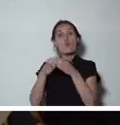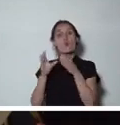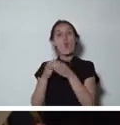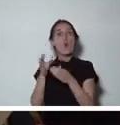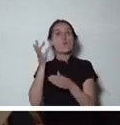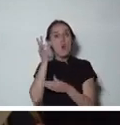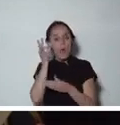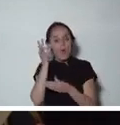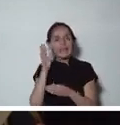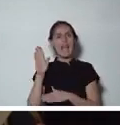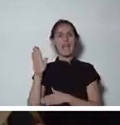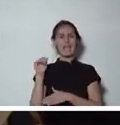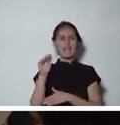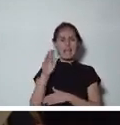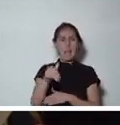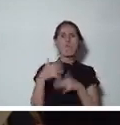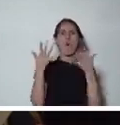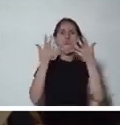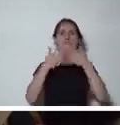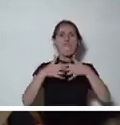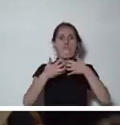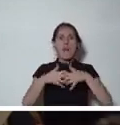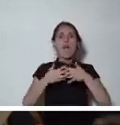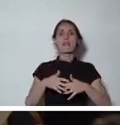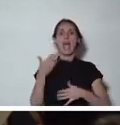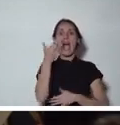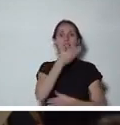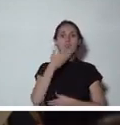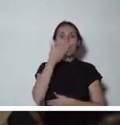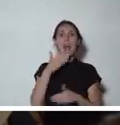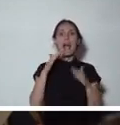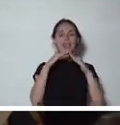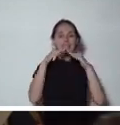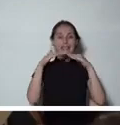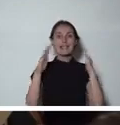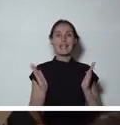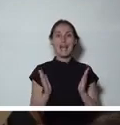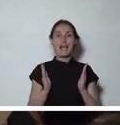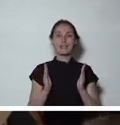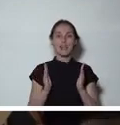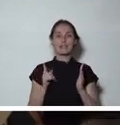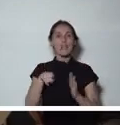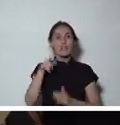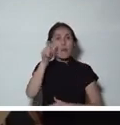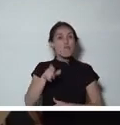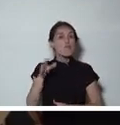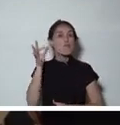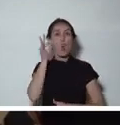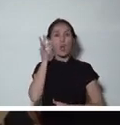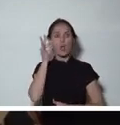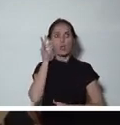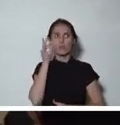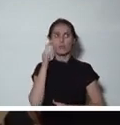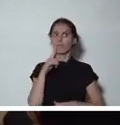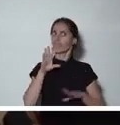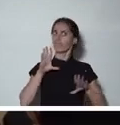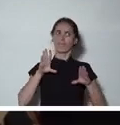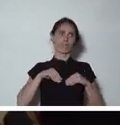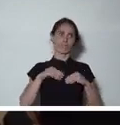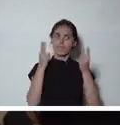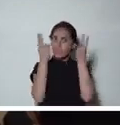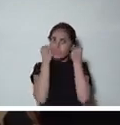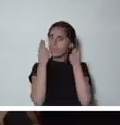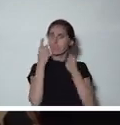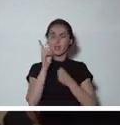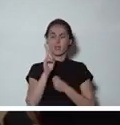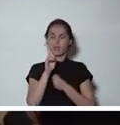país que en las escuelas de nuestro país que en las casas de nuestro país no se estaban conformando estaban peleando estaban imaginando